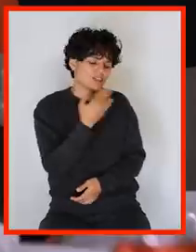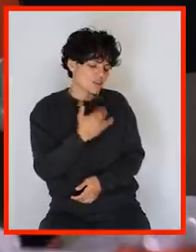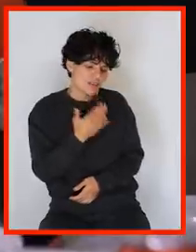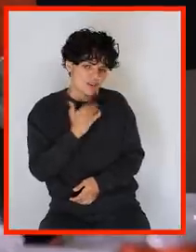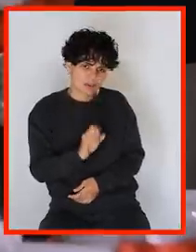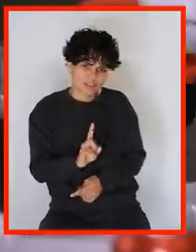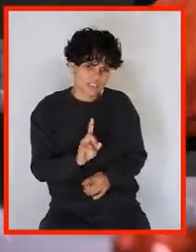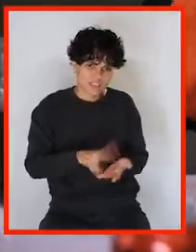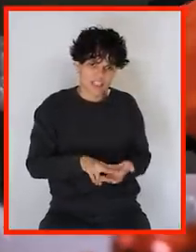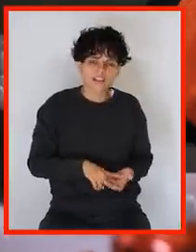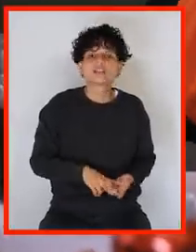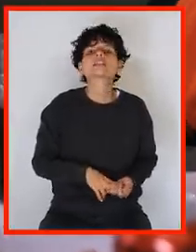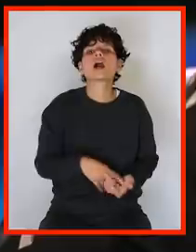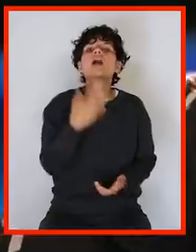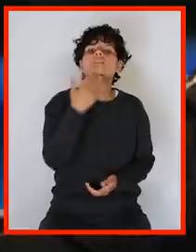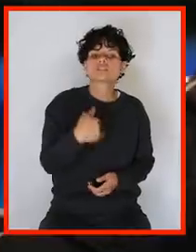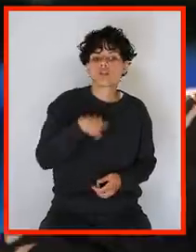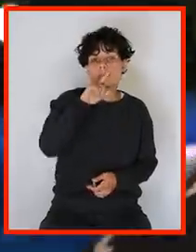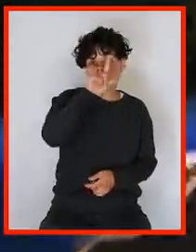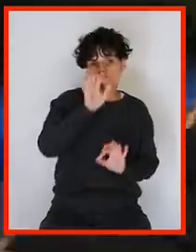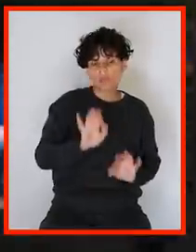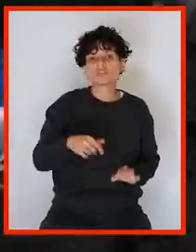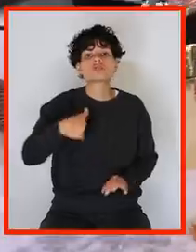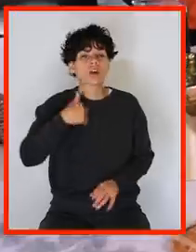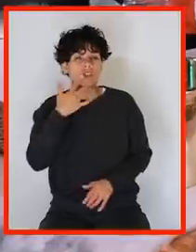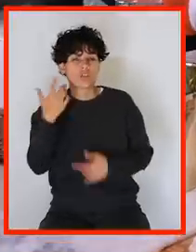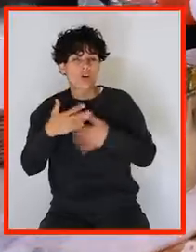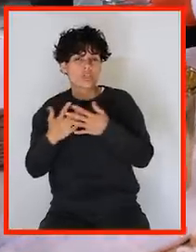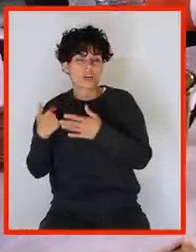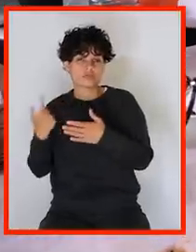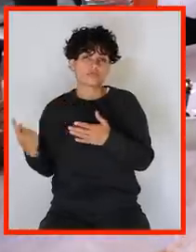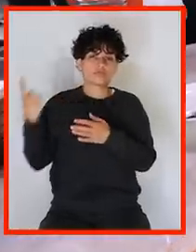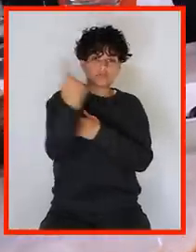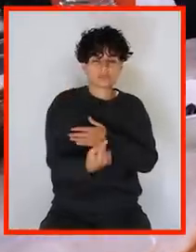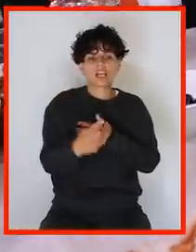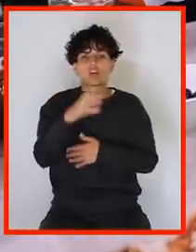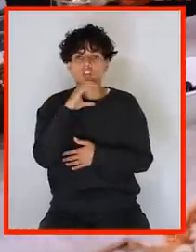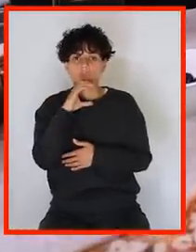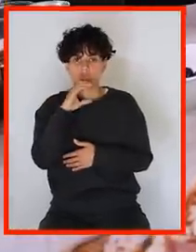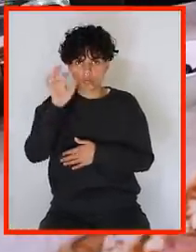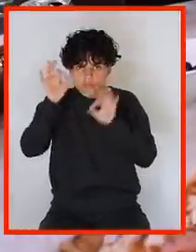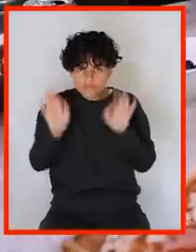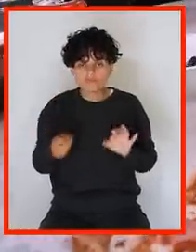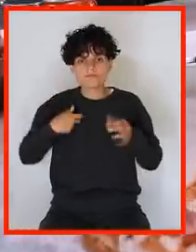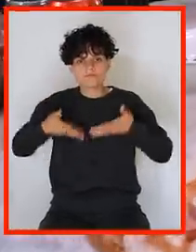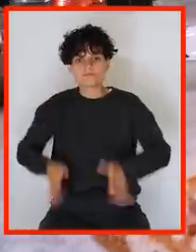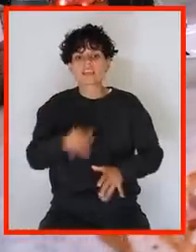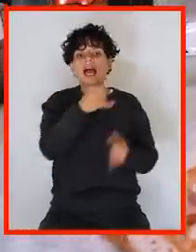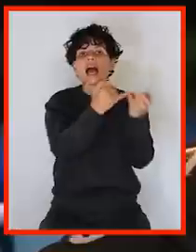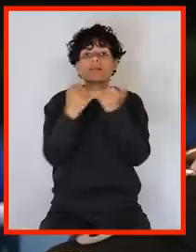Te puedo contar una cuestión, ¿no? Que tú no sabes. Cuéntala, weón, suelta. Yo soy de Conce, weón. Y unos